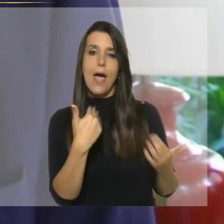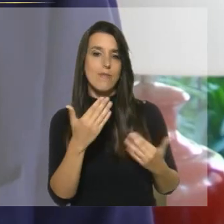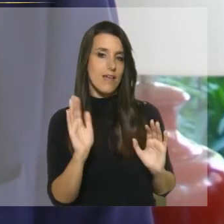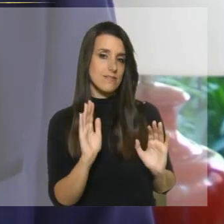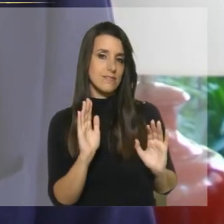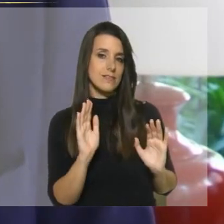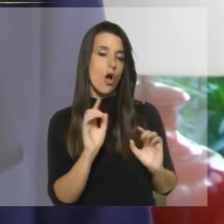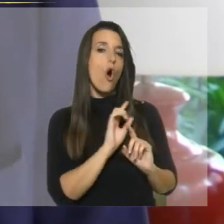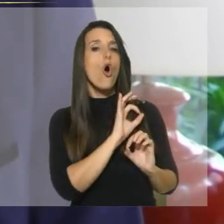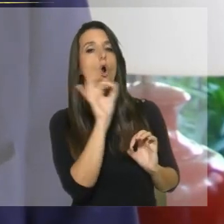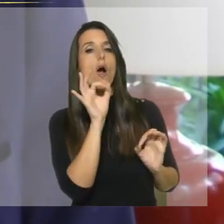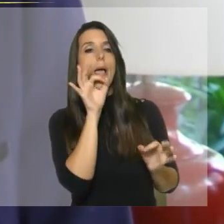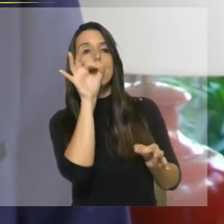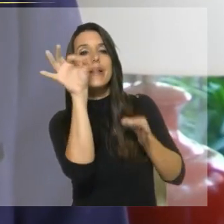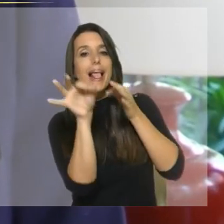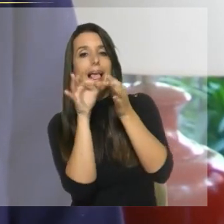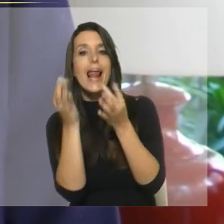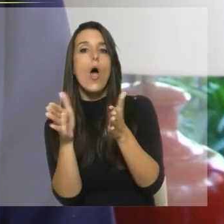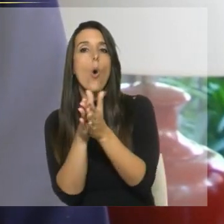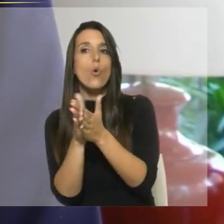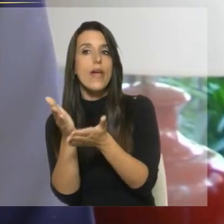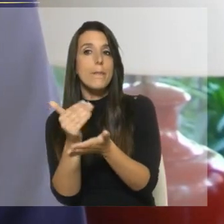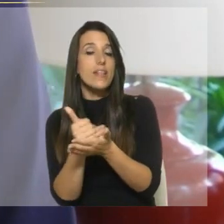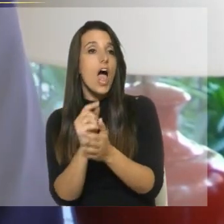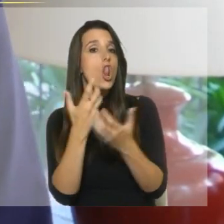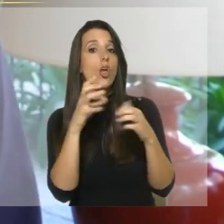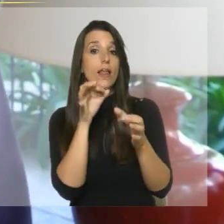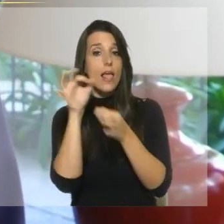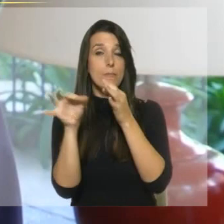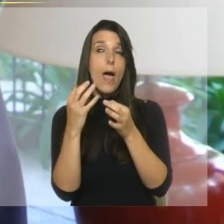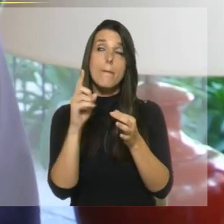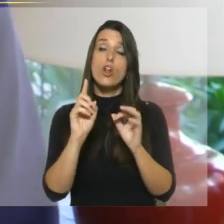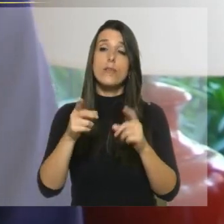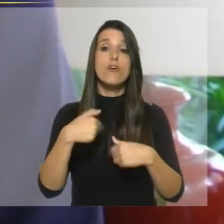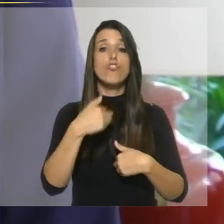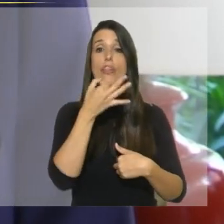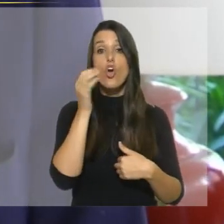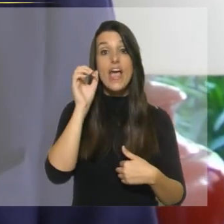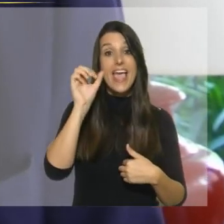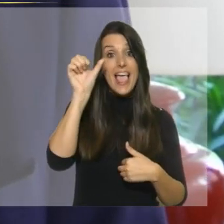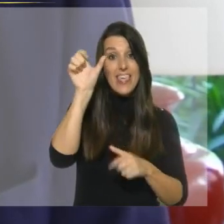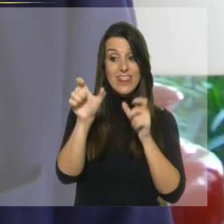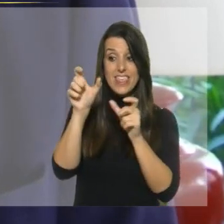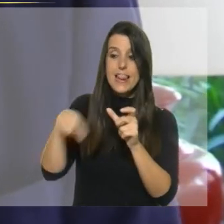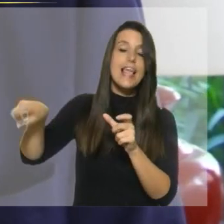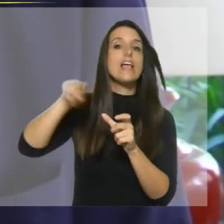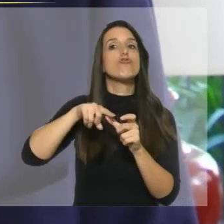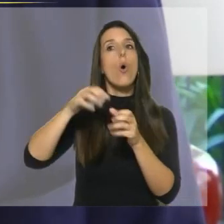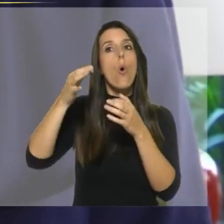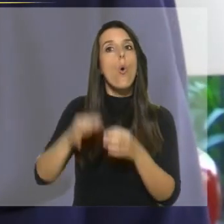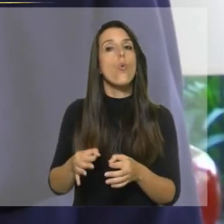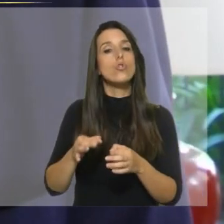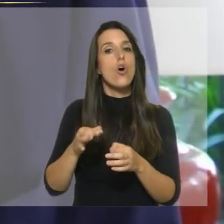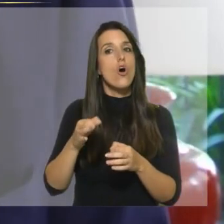rendirle cuentas a la junta departamental pero a su vez yo diría que los ediles disparan un procedimiento que